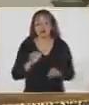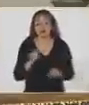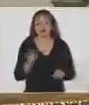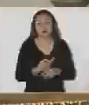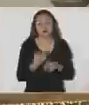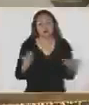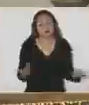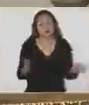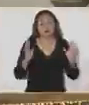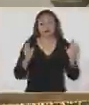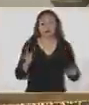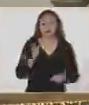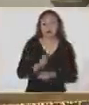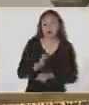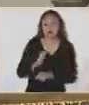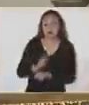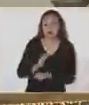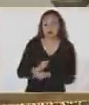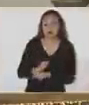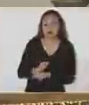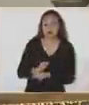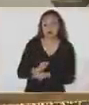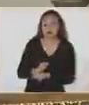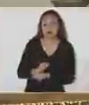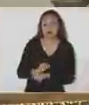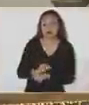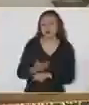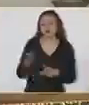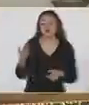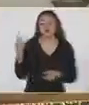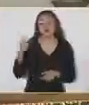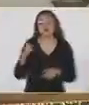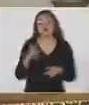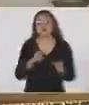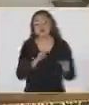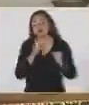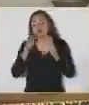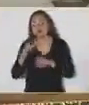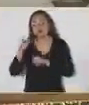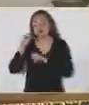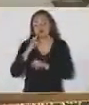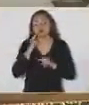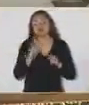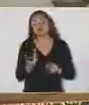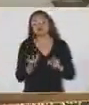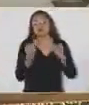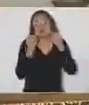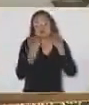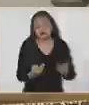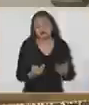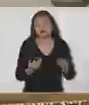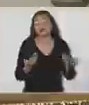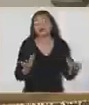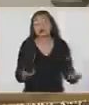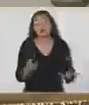ocurrió y bueno, ahí está ya hoy en poder de un juzgado y tendrán que determinar